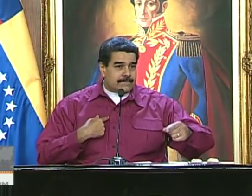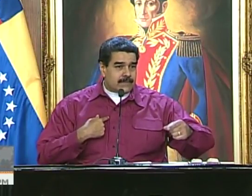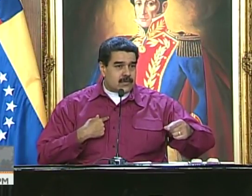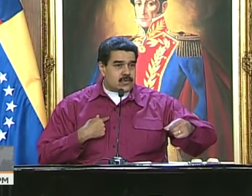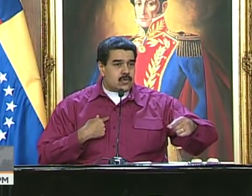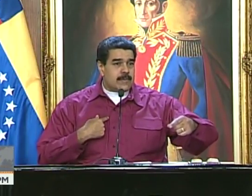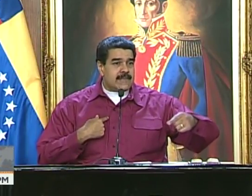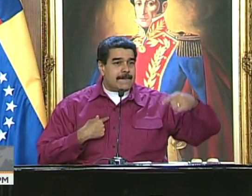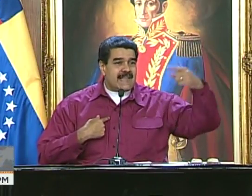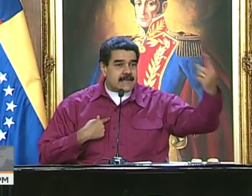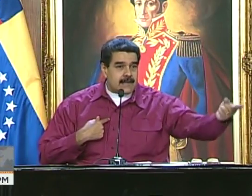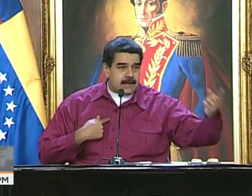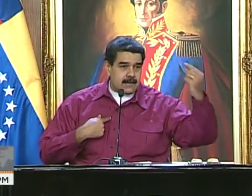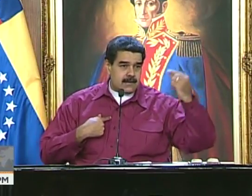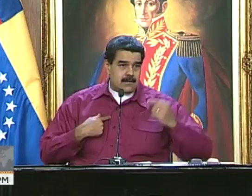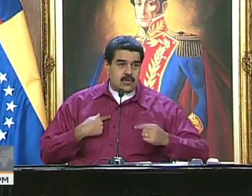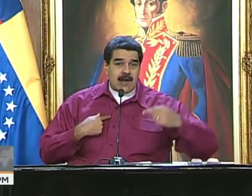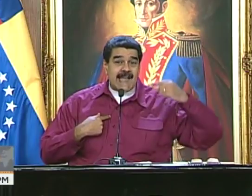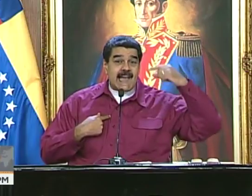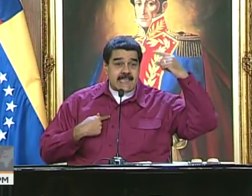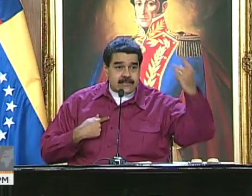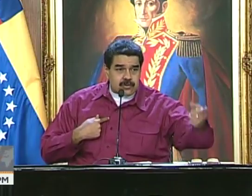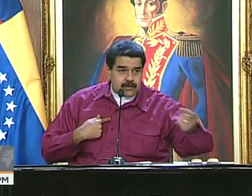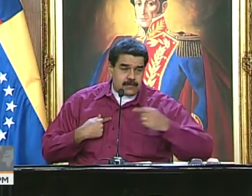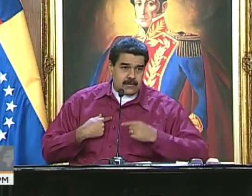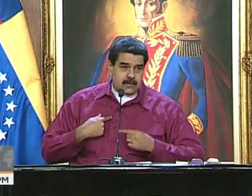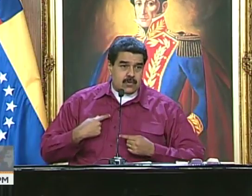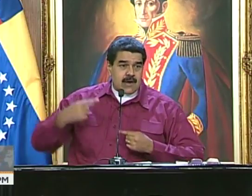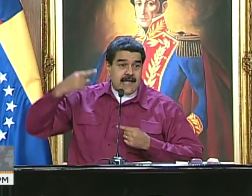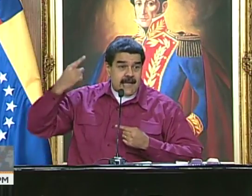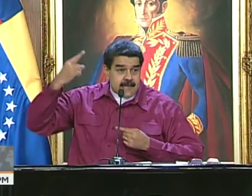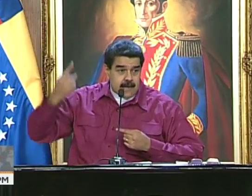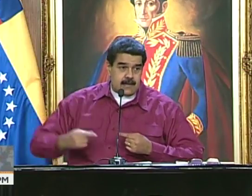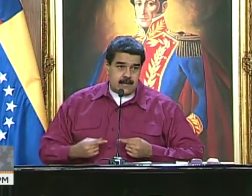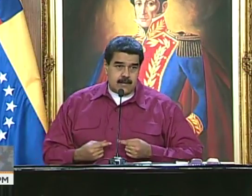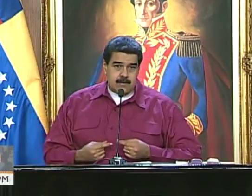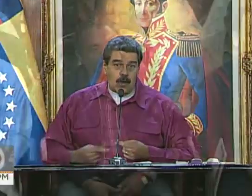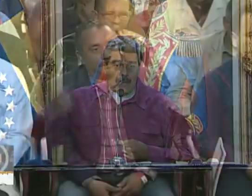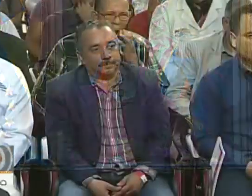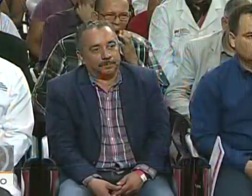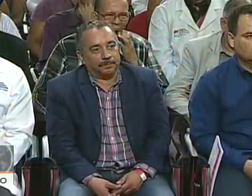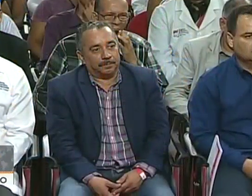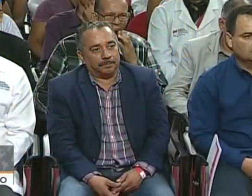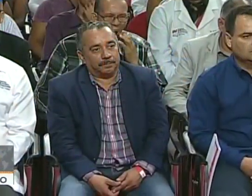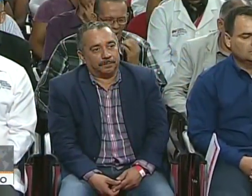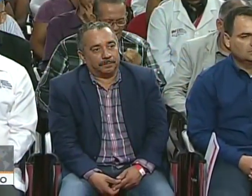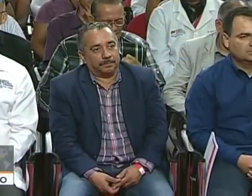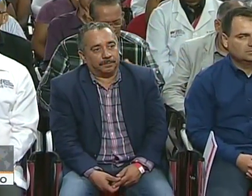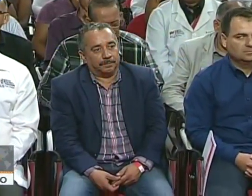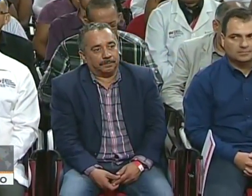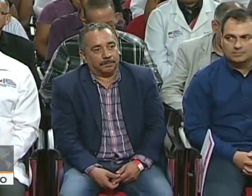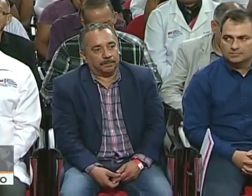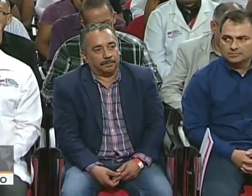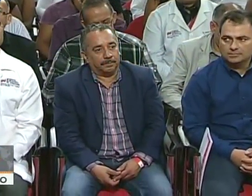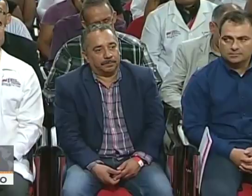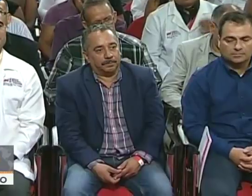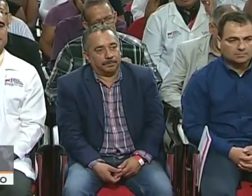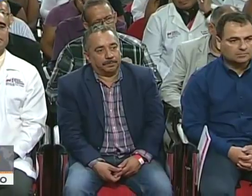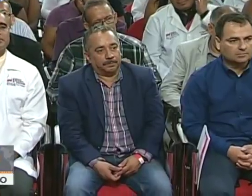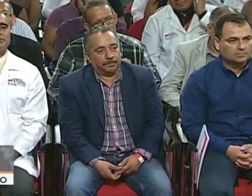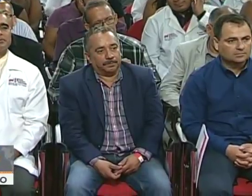duele. Ellos son unos vendepatrias, unos canallas son, unos canallas, unos bandidos. Son unos